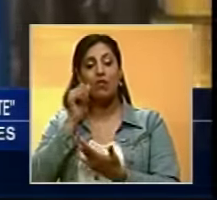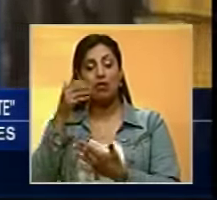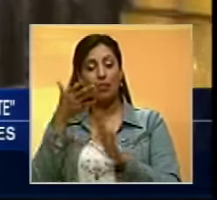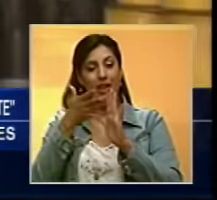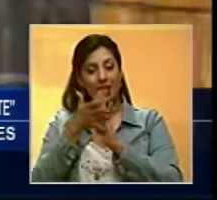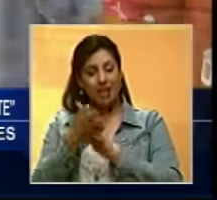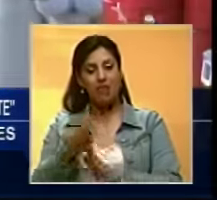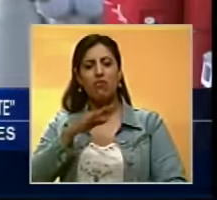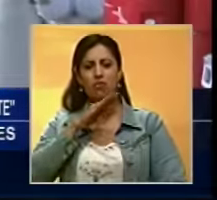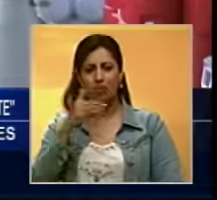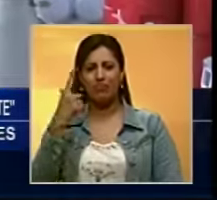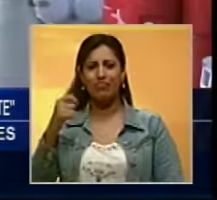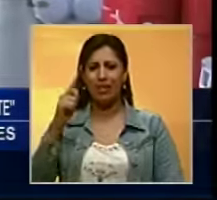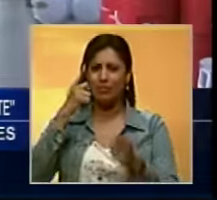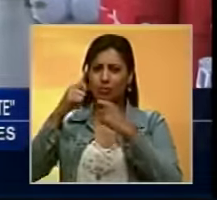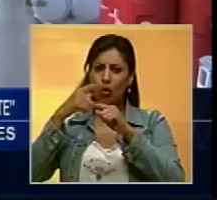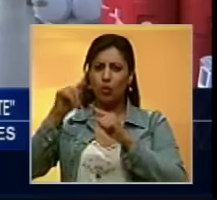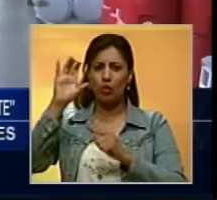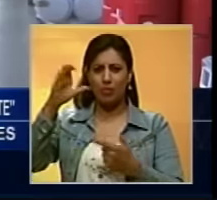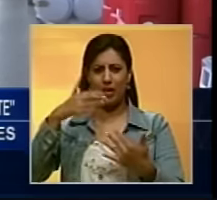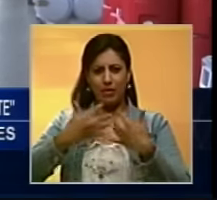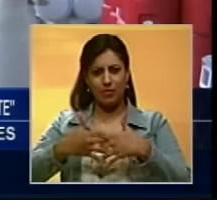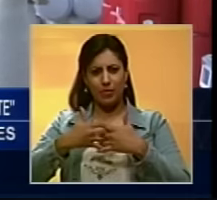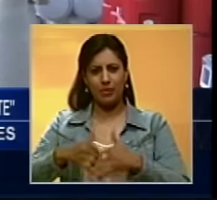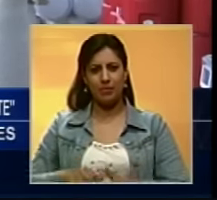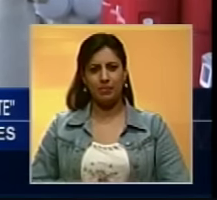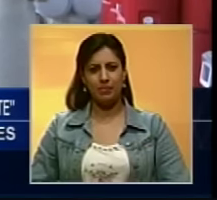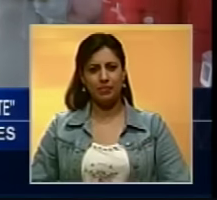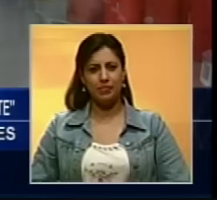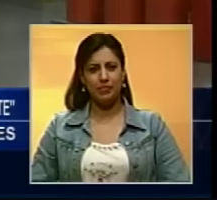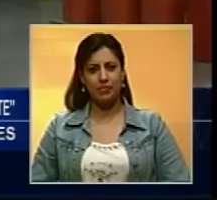resaltó la capacidad exportadora de esta